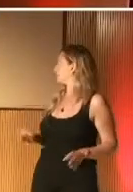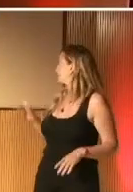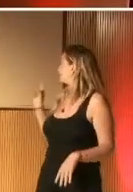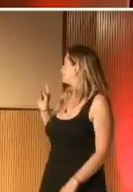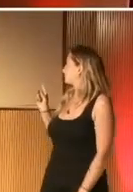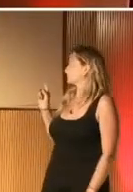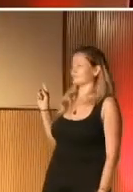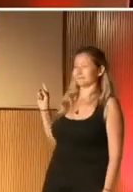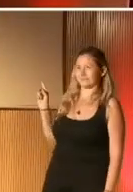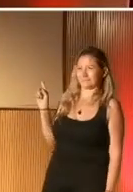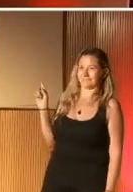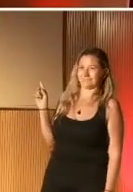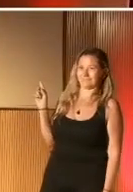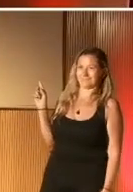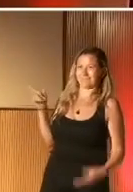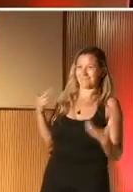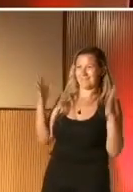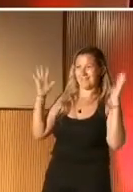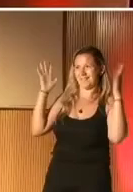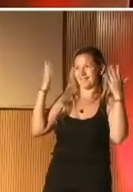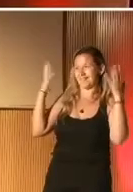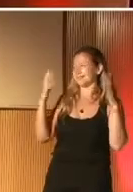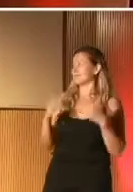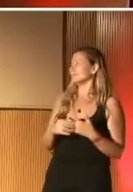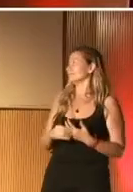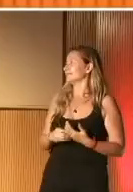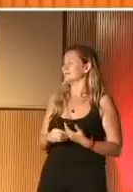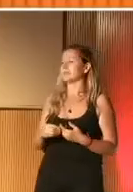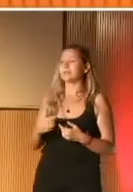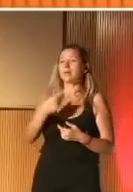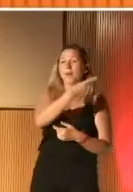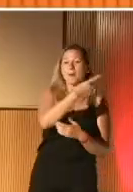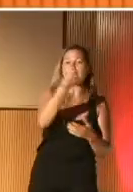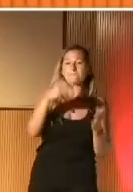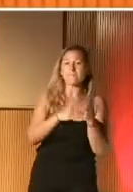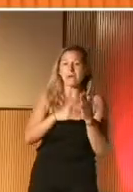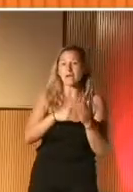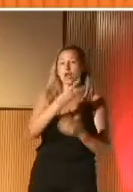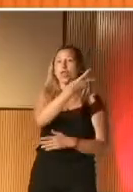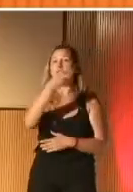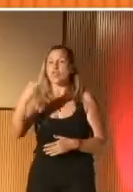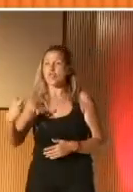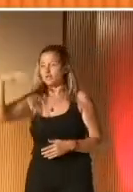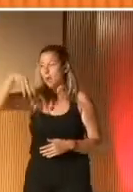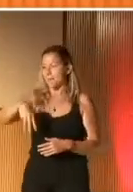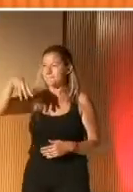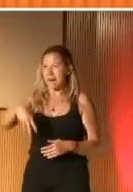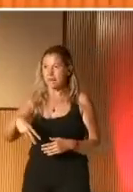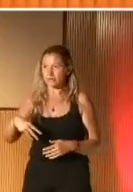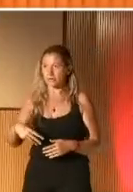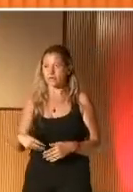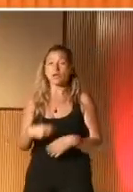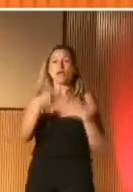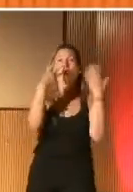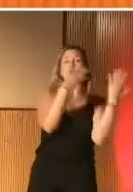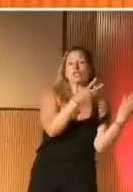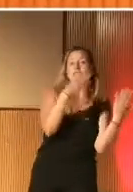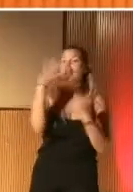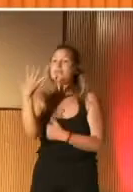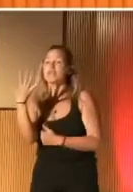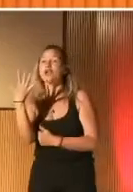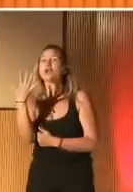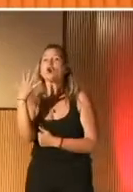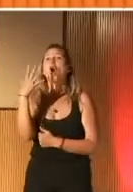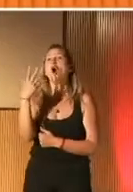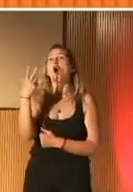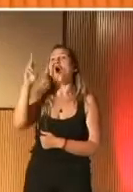Pomona que medían 1.200 metros. Costaban $85 y ahí uno tras